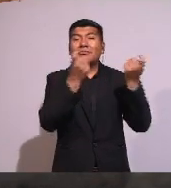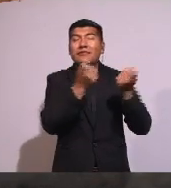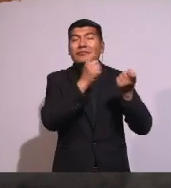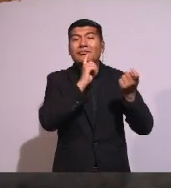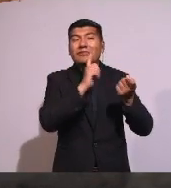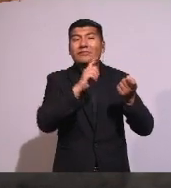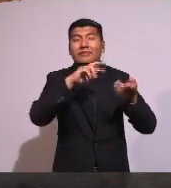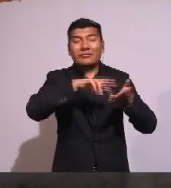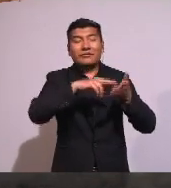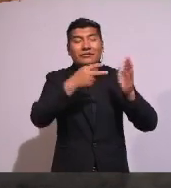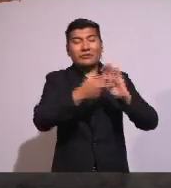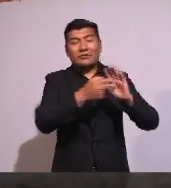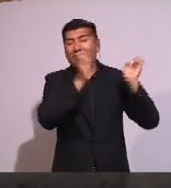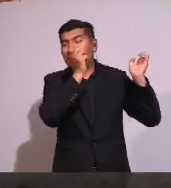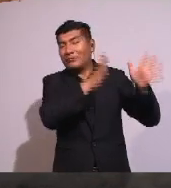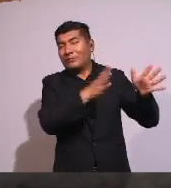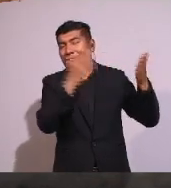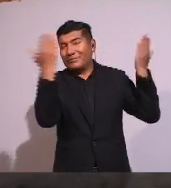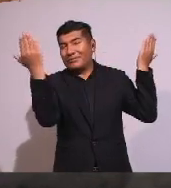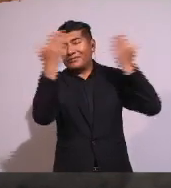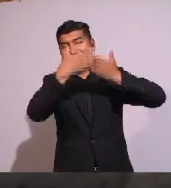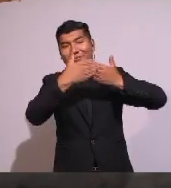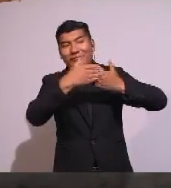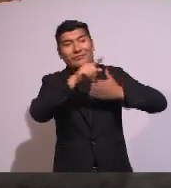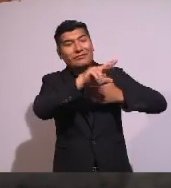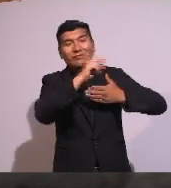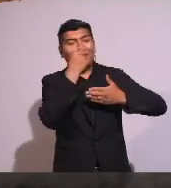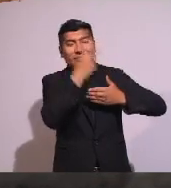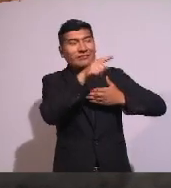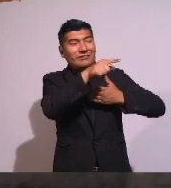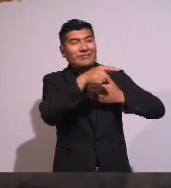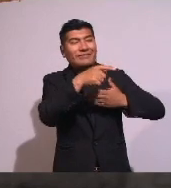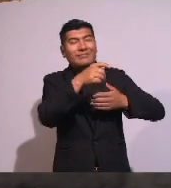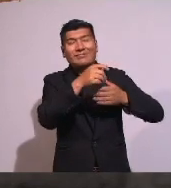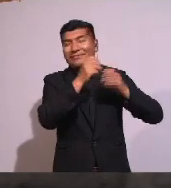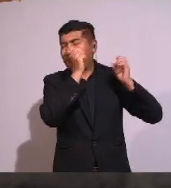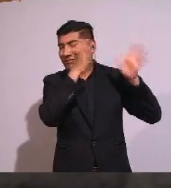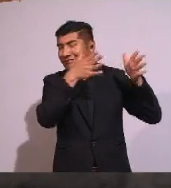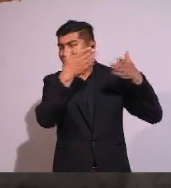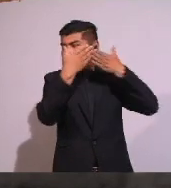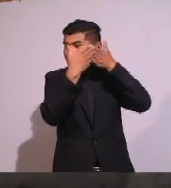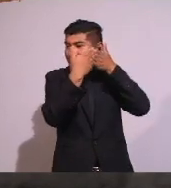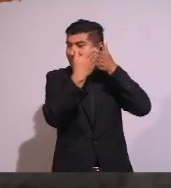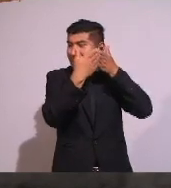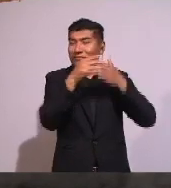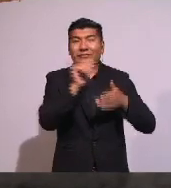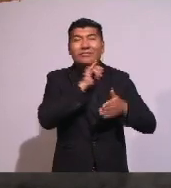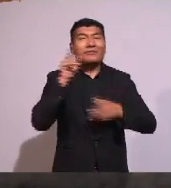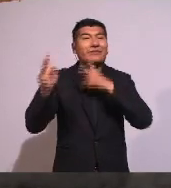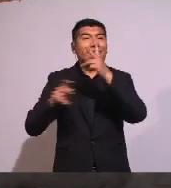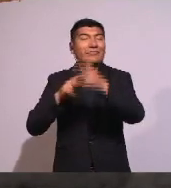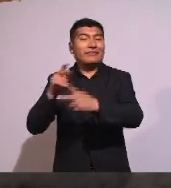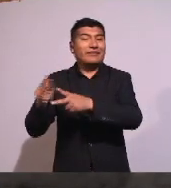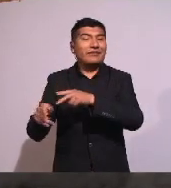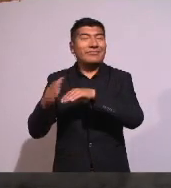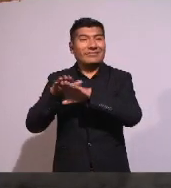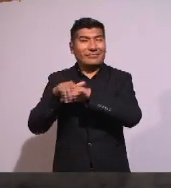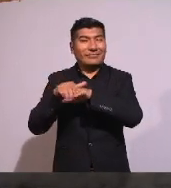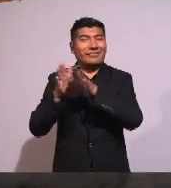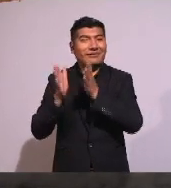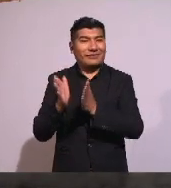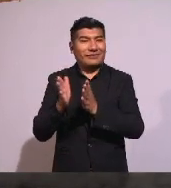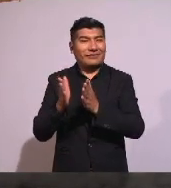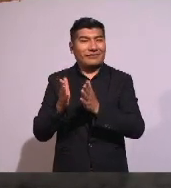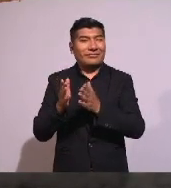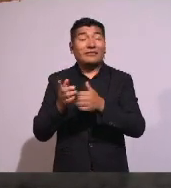indiferencia, fingiendo no ver, pasar de largo, como el levita. Lo primero que hay